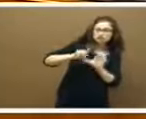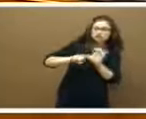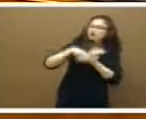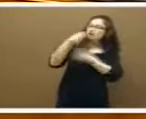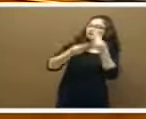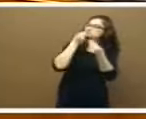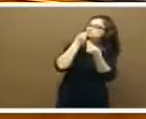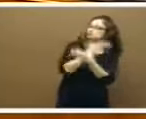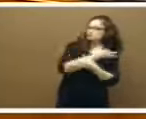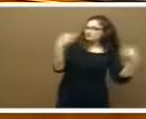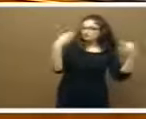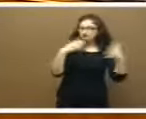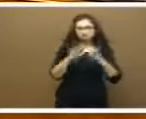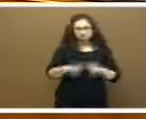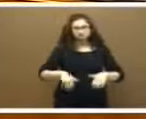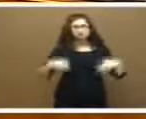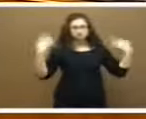Silencio, señorías.